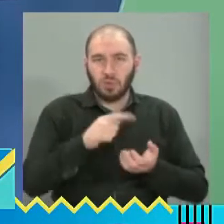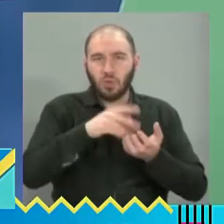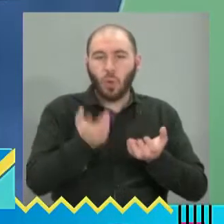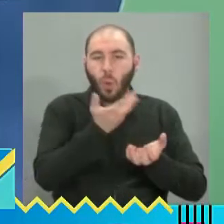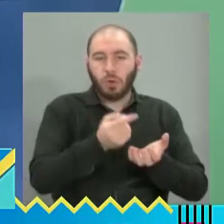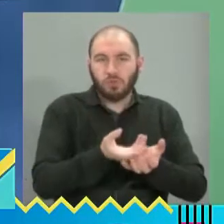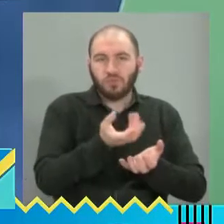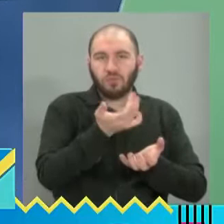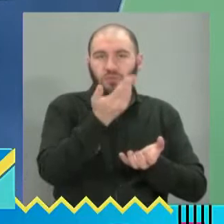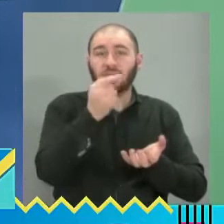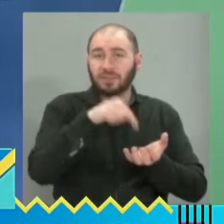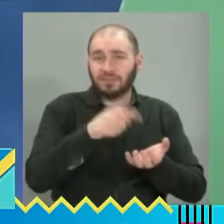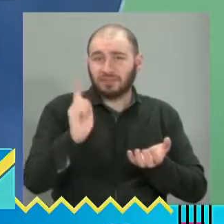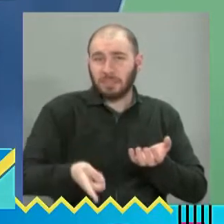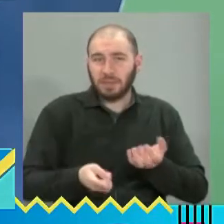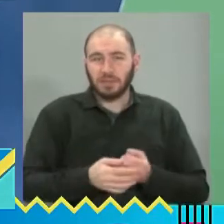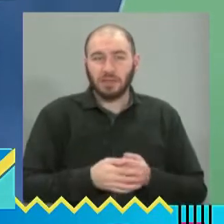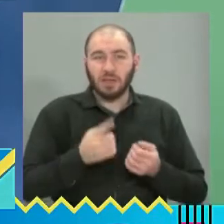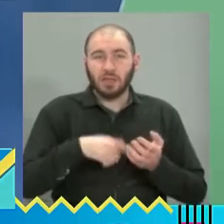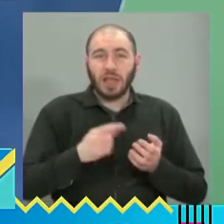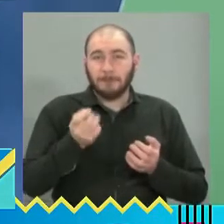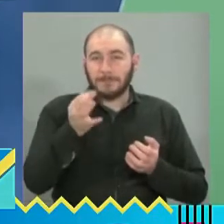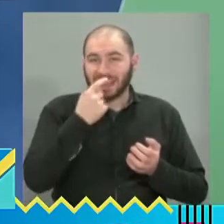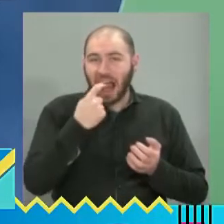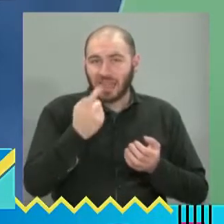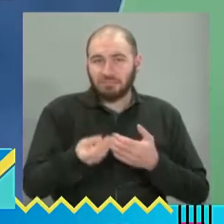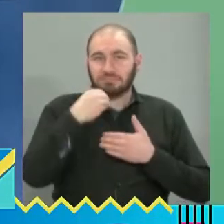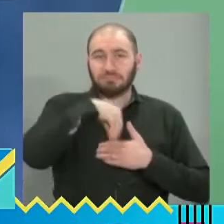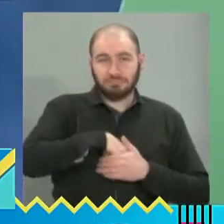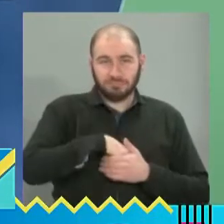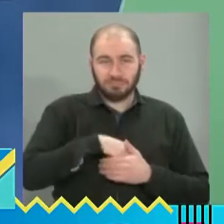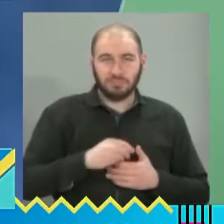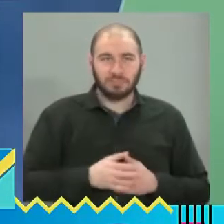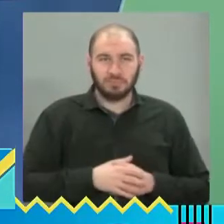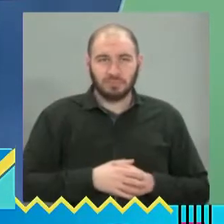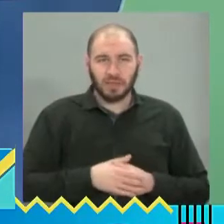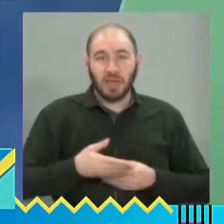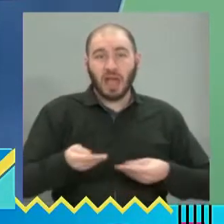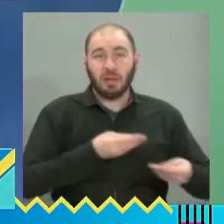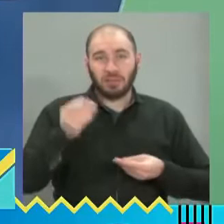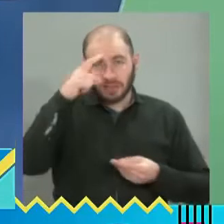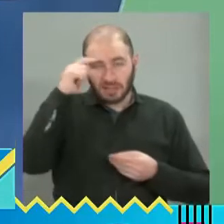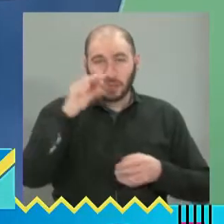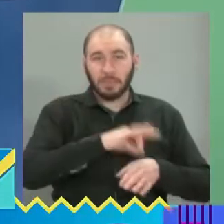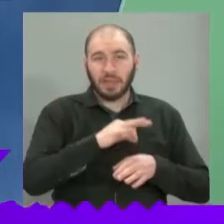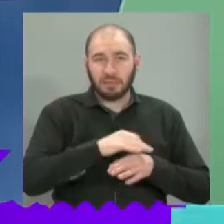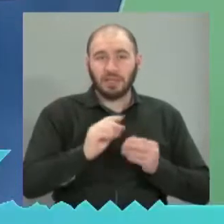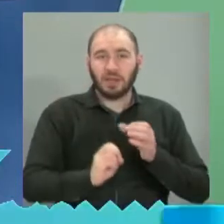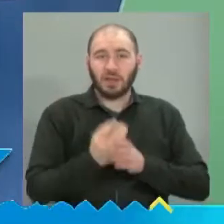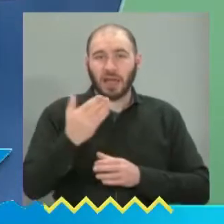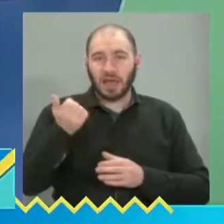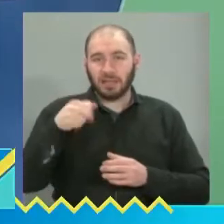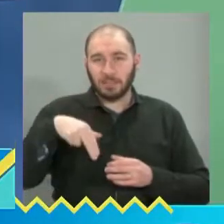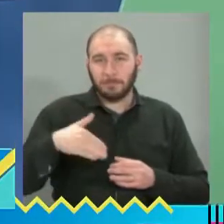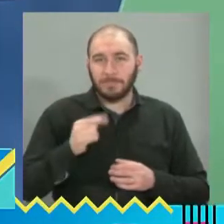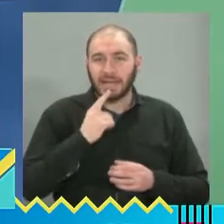el humo, desprenden también partículas de metales que ingresan. Por eso la Administración Nacional de Medicamentos y Tecnología, la